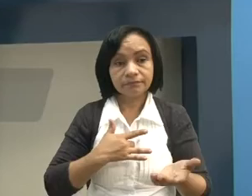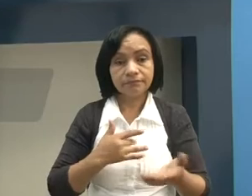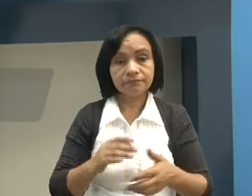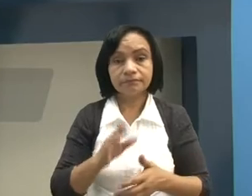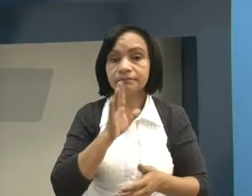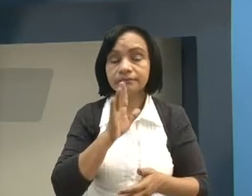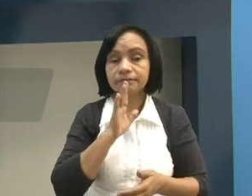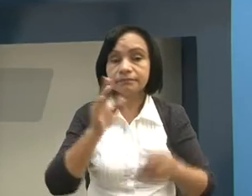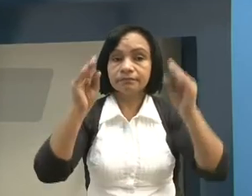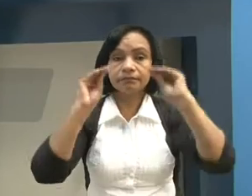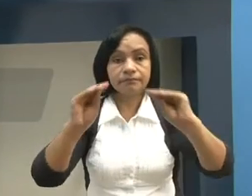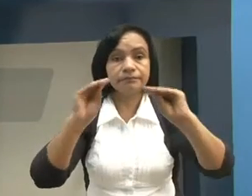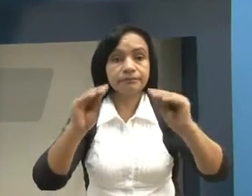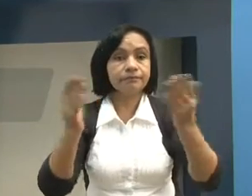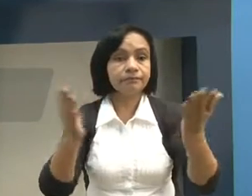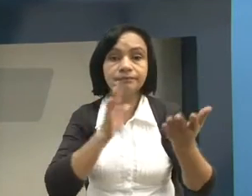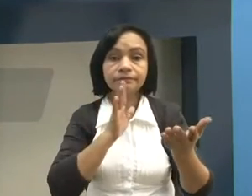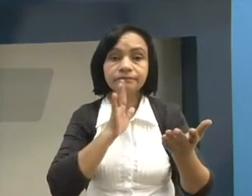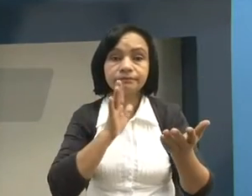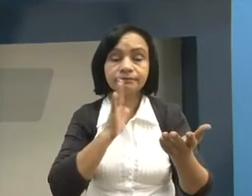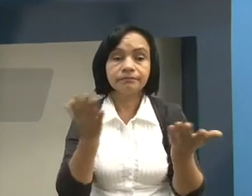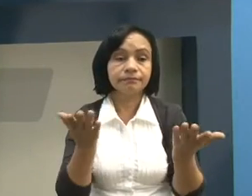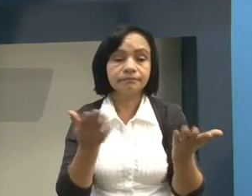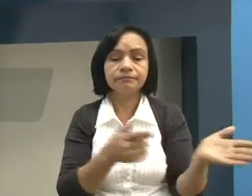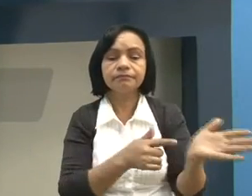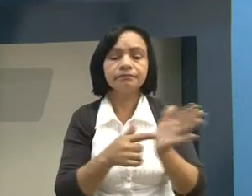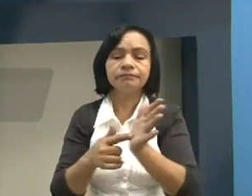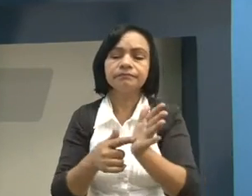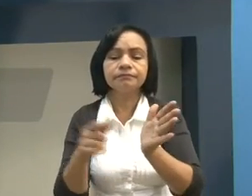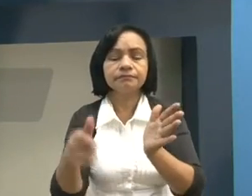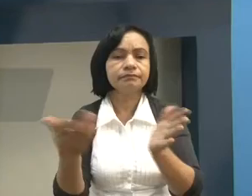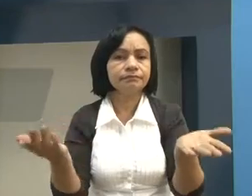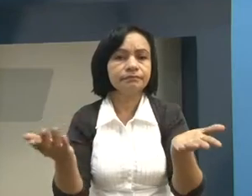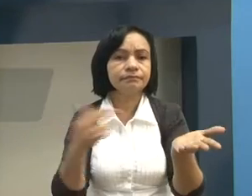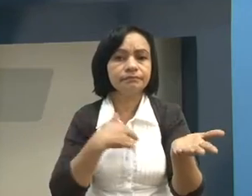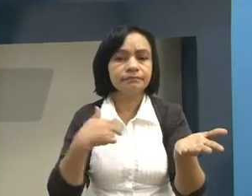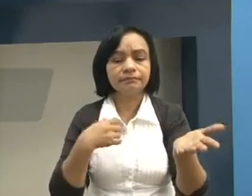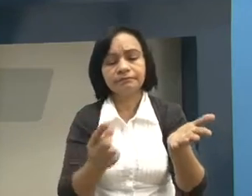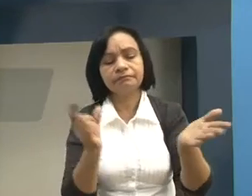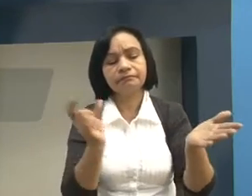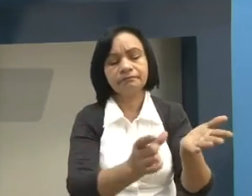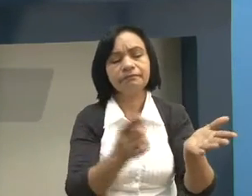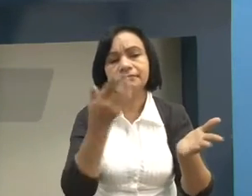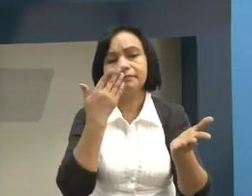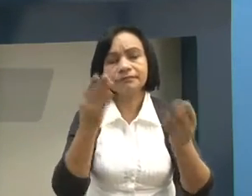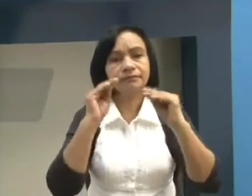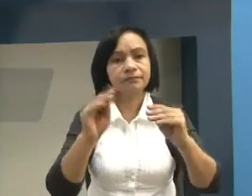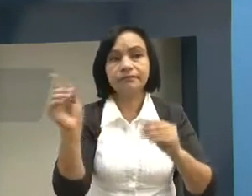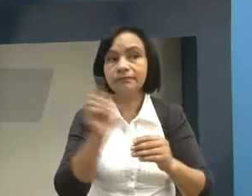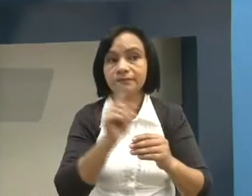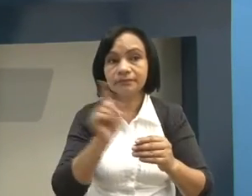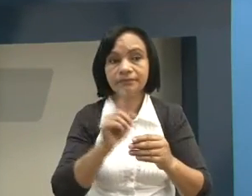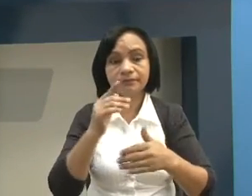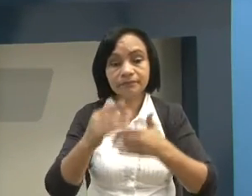se habla de la calidad de la educación, no estamos hablando de un producto. No estamos hablando de que algo que lo va a etiquetar y que... No, estamos hablando